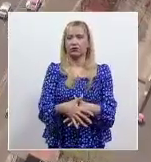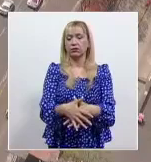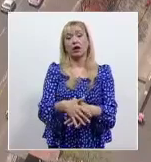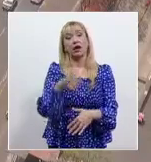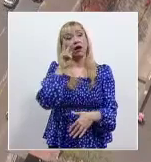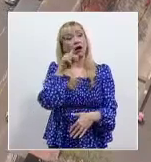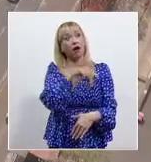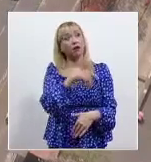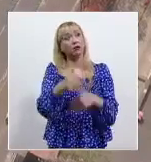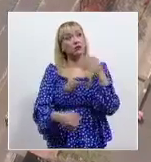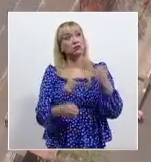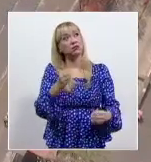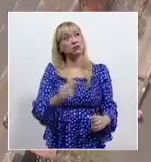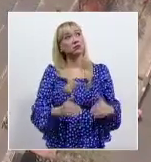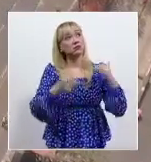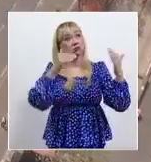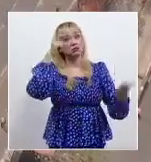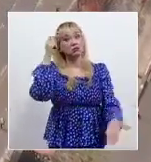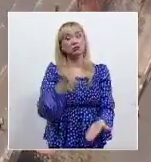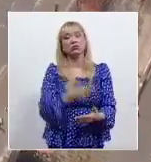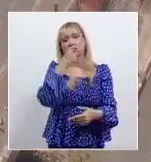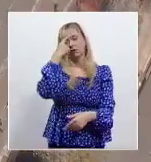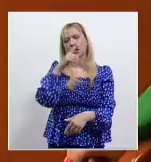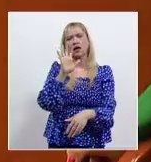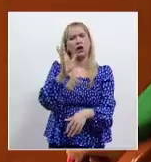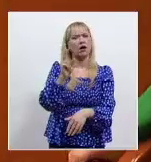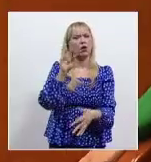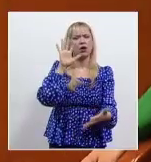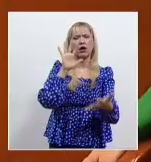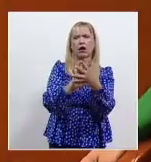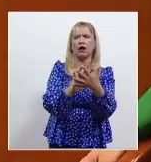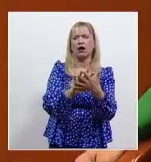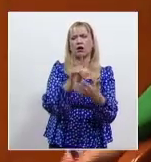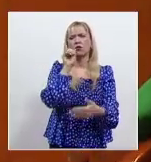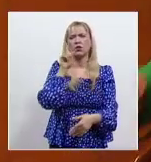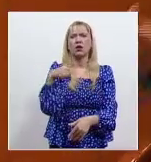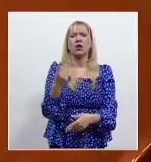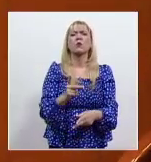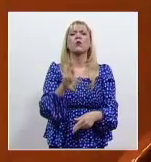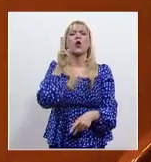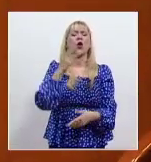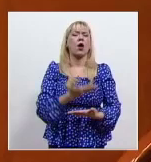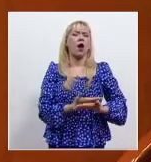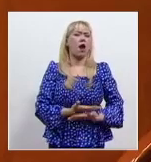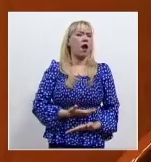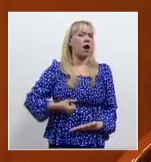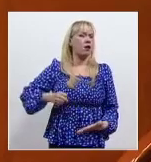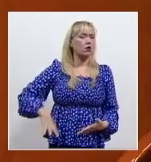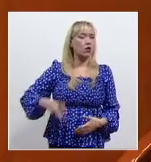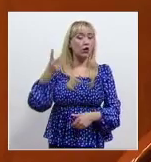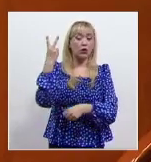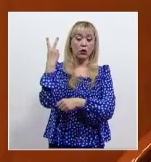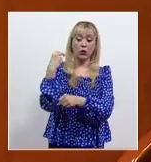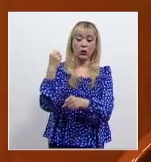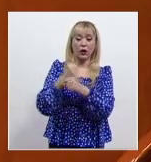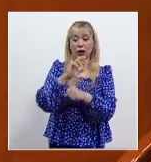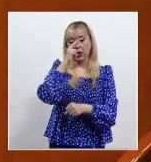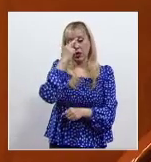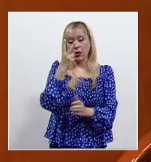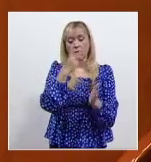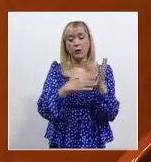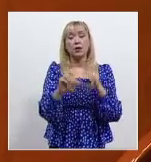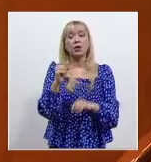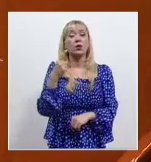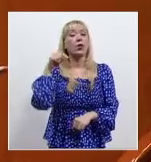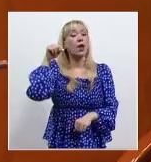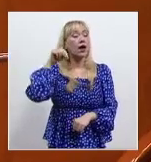Corte en materia de despenalización del aborto. Como ustedes saben, hace 2 años, en septiembre de 2021,